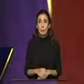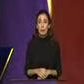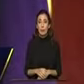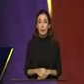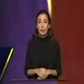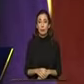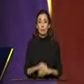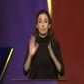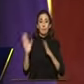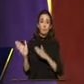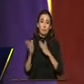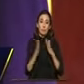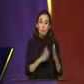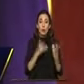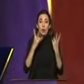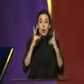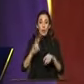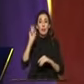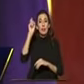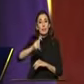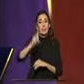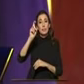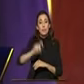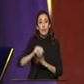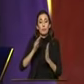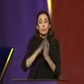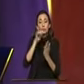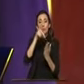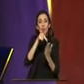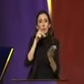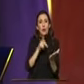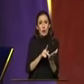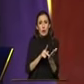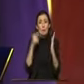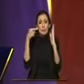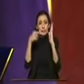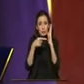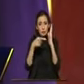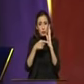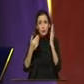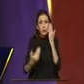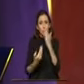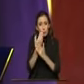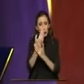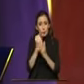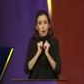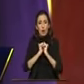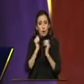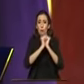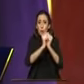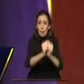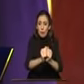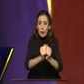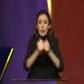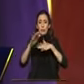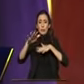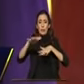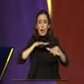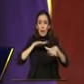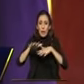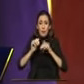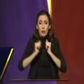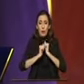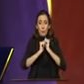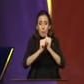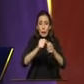Por otra parte, necesitamos un sistema tributario moderno que acompañe la nueva dinámica del Estado, que sea simple para